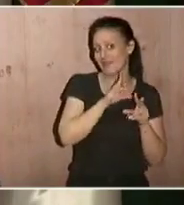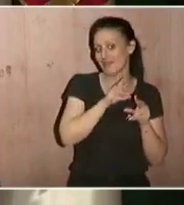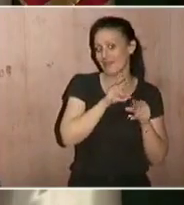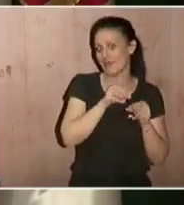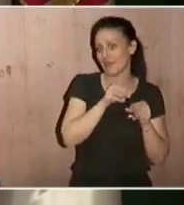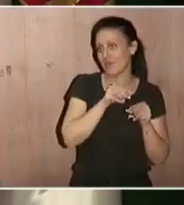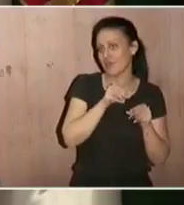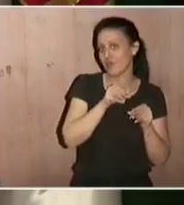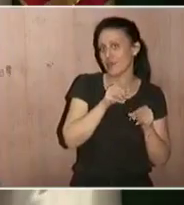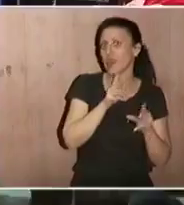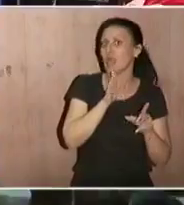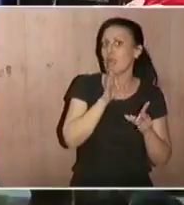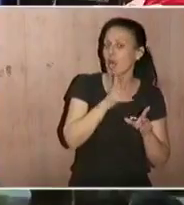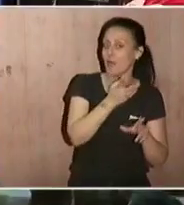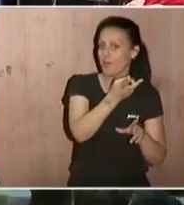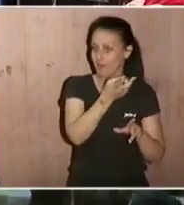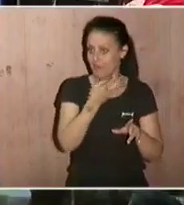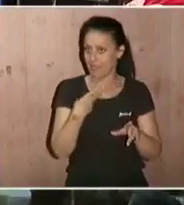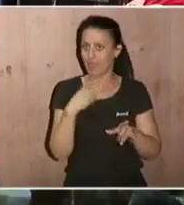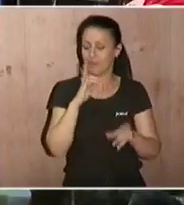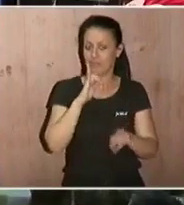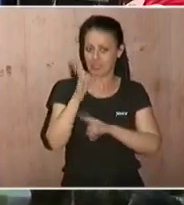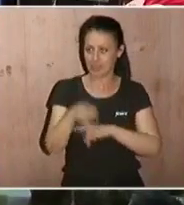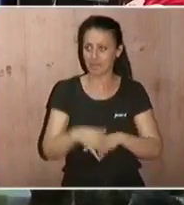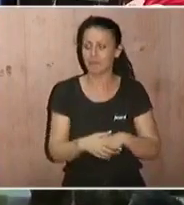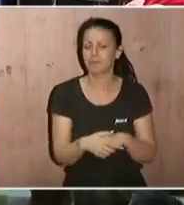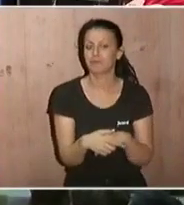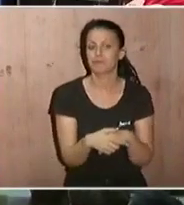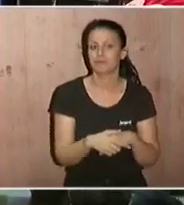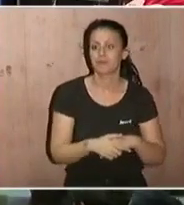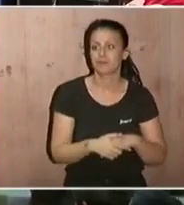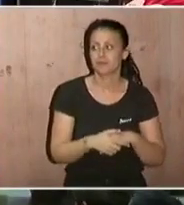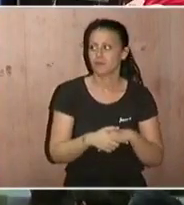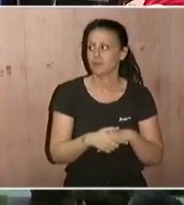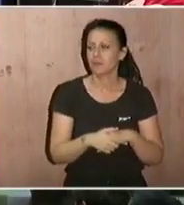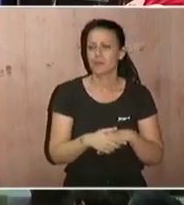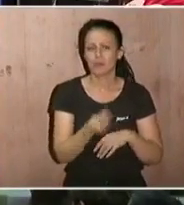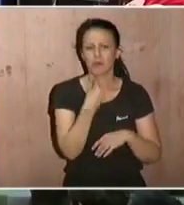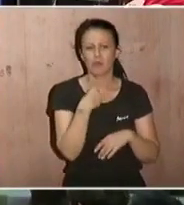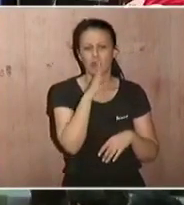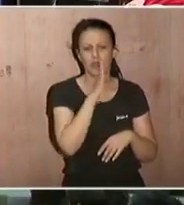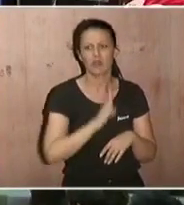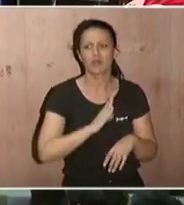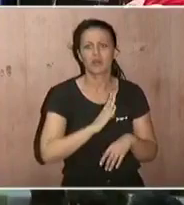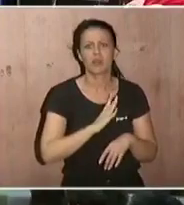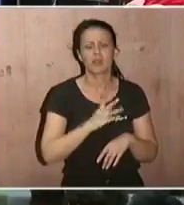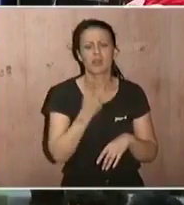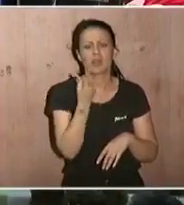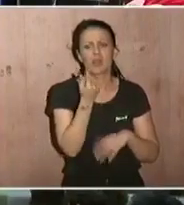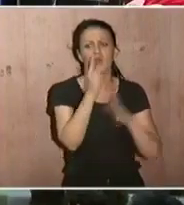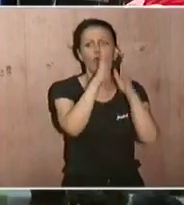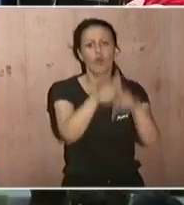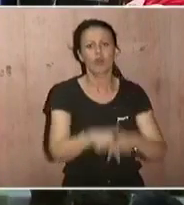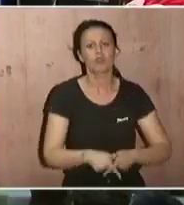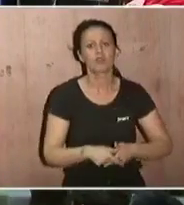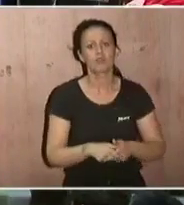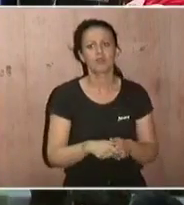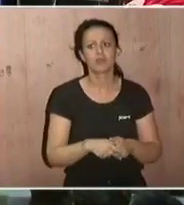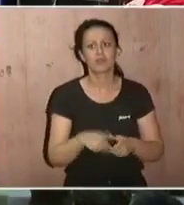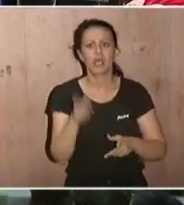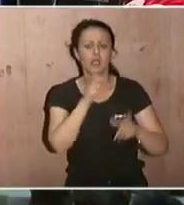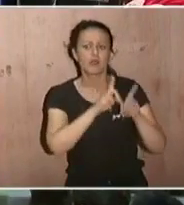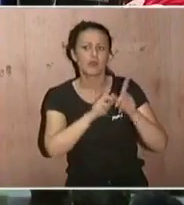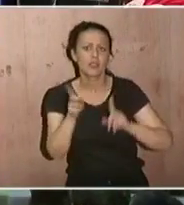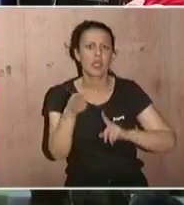a subir pronto y que me llamaría enseguida. Y me preguntó directamente, ¿cuánto necesitas? Bueno, pues para los viajes y tal de